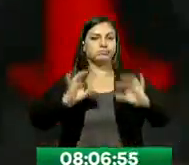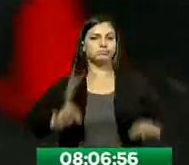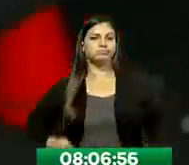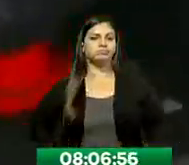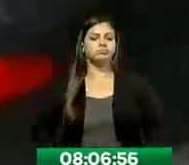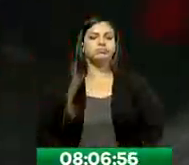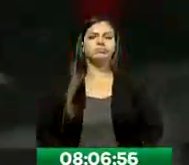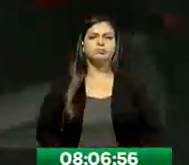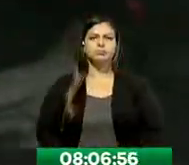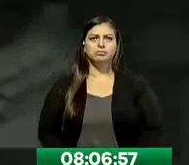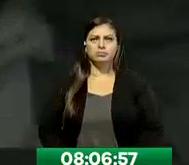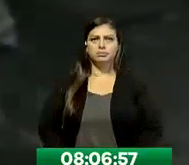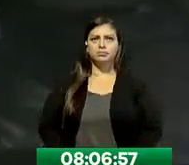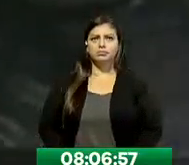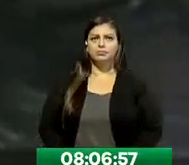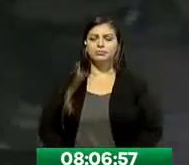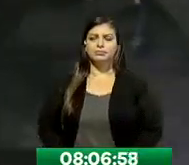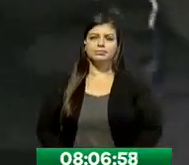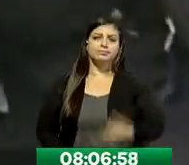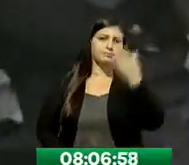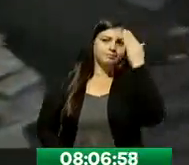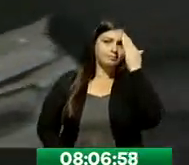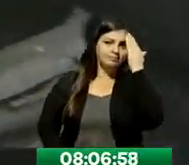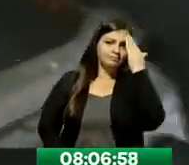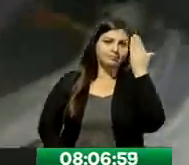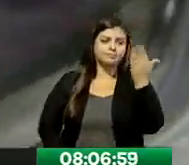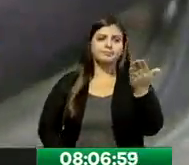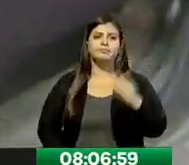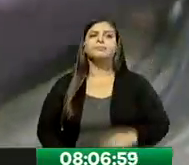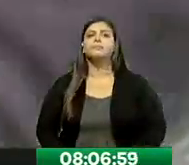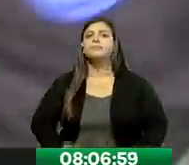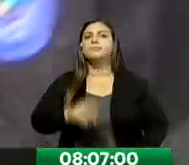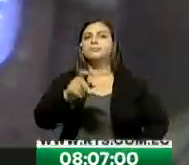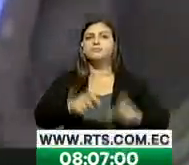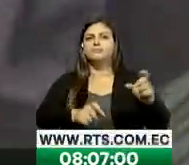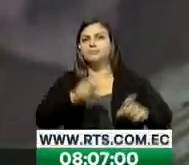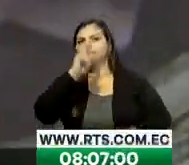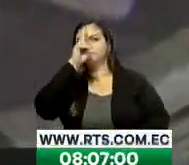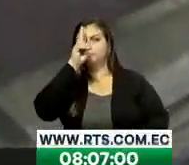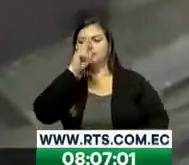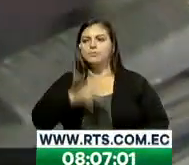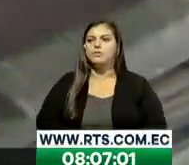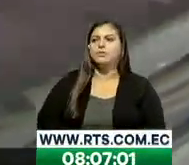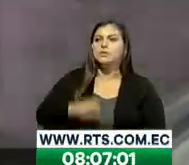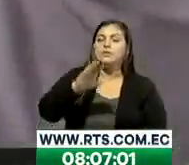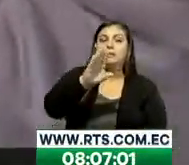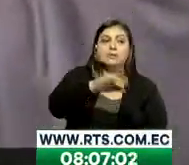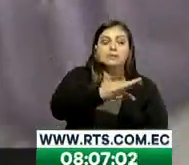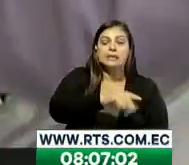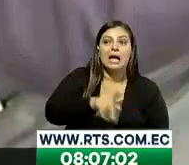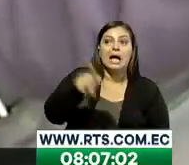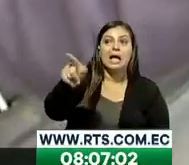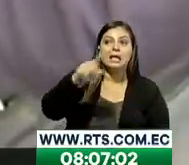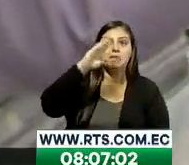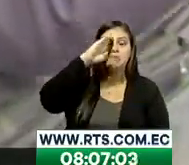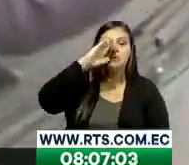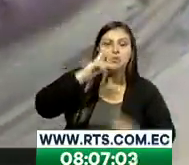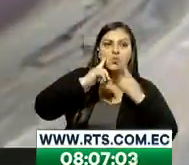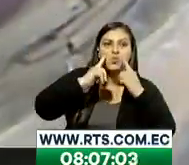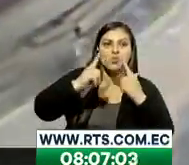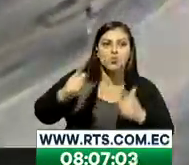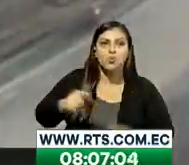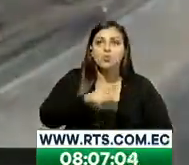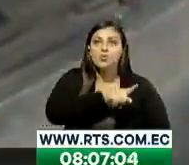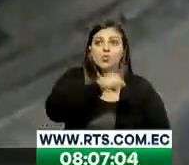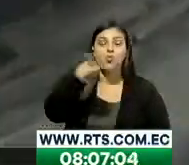sabe cómo es, y la delincuencia también se pasa la voz y dice en tal lugar está la policía, obviamente ya van a evitar venir por acá.